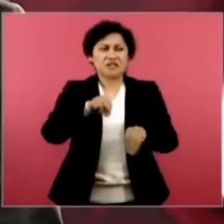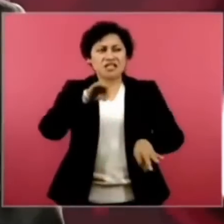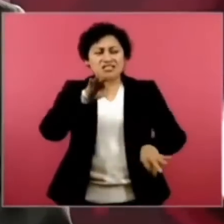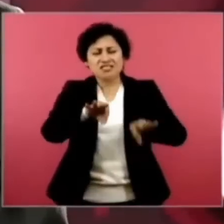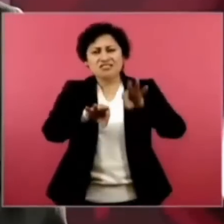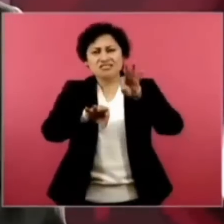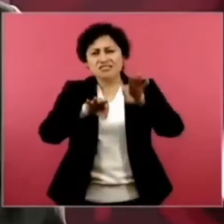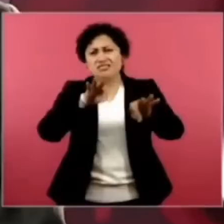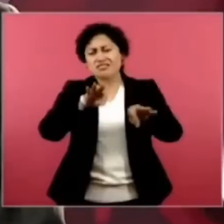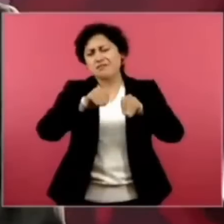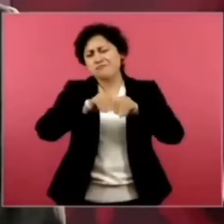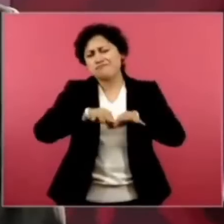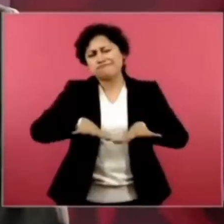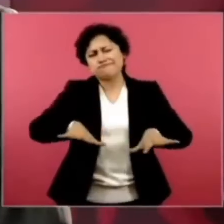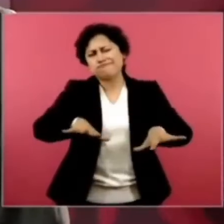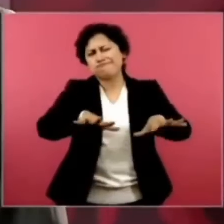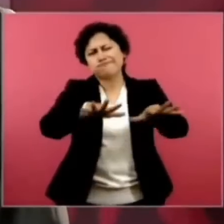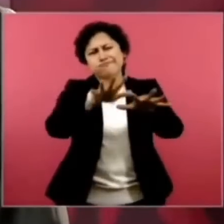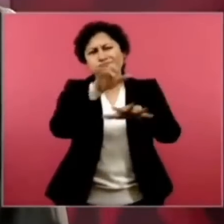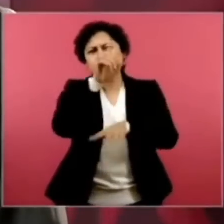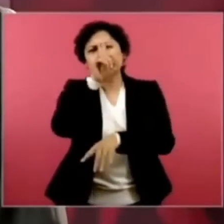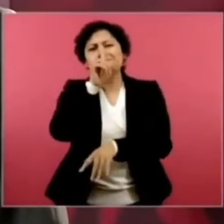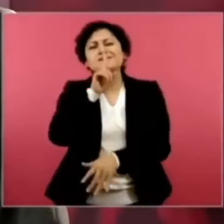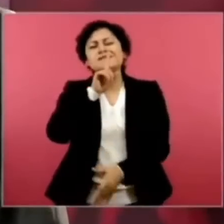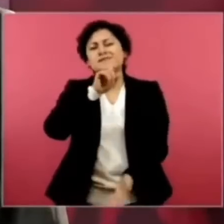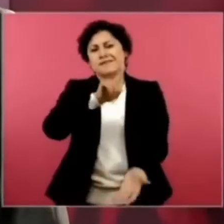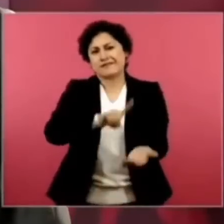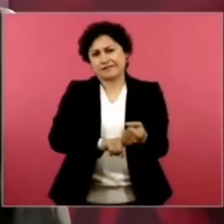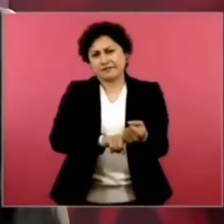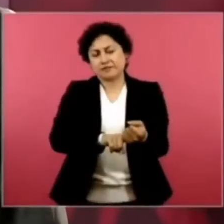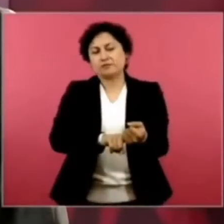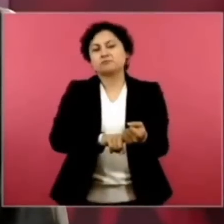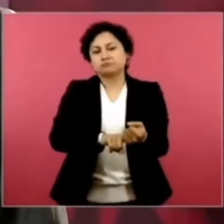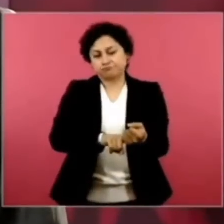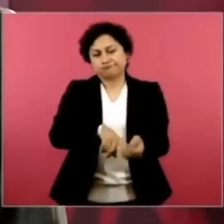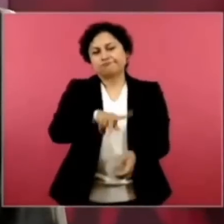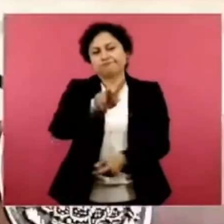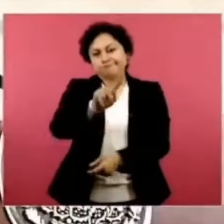de mentiras en los medios convencionales.